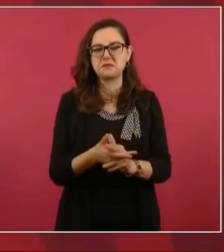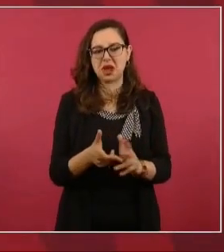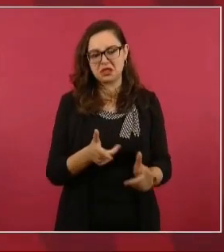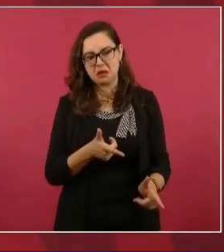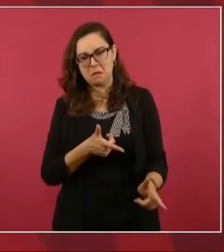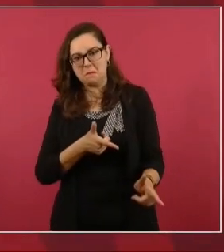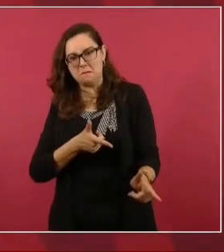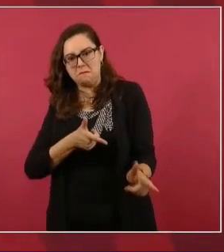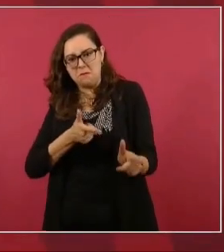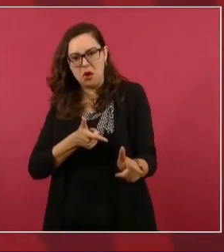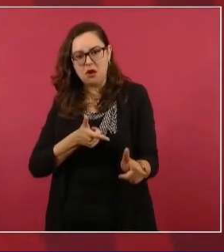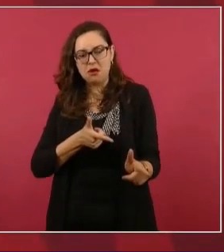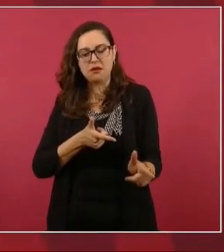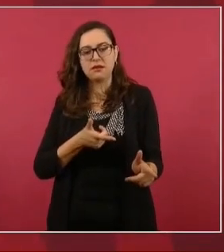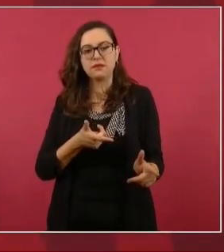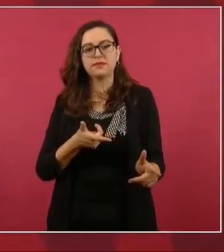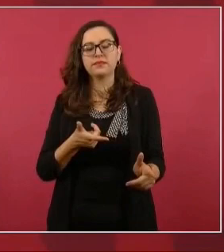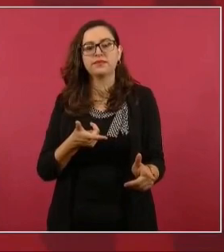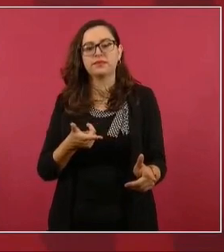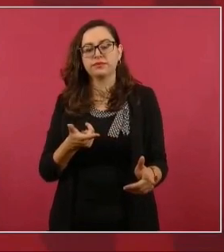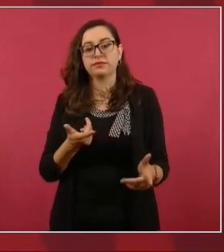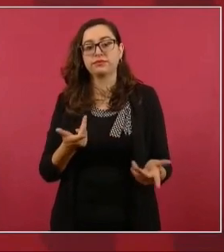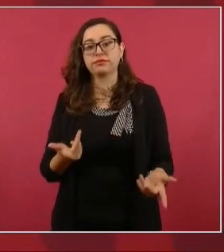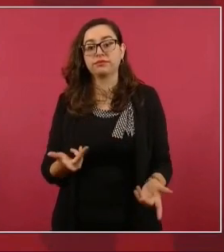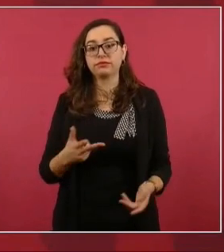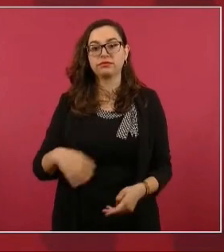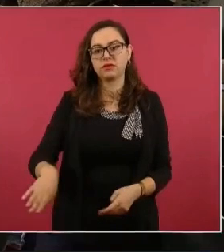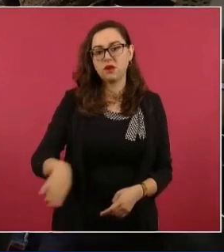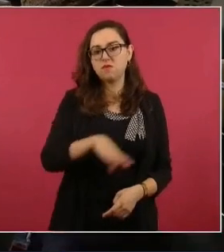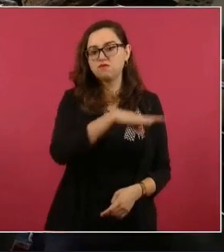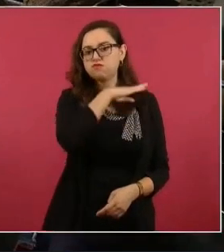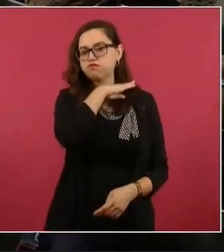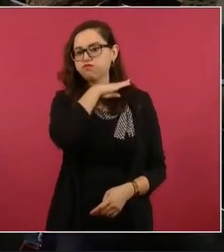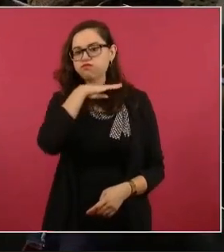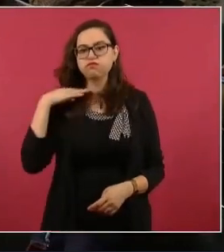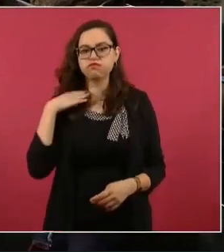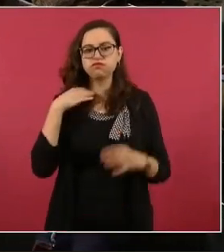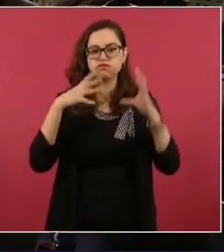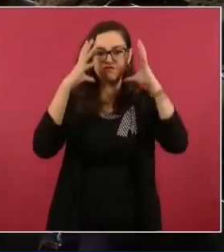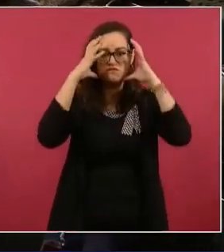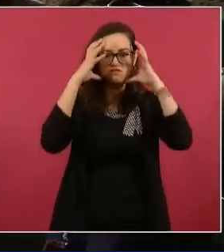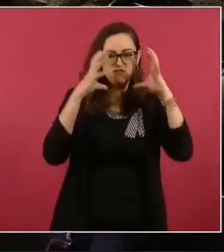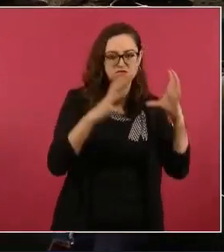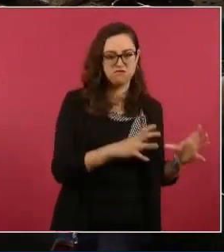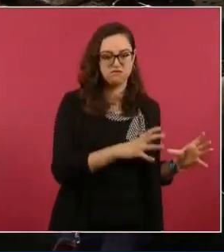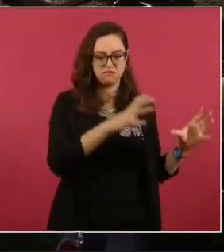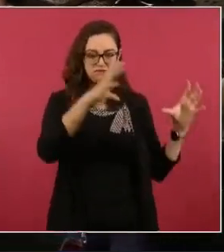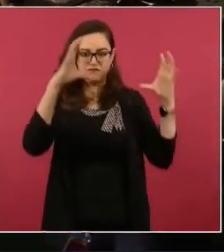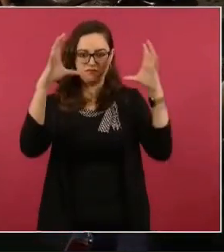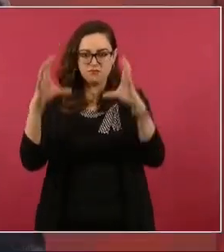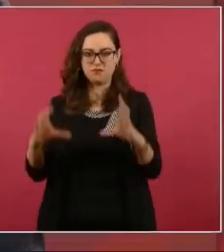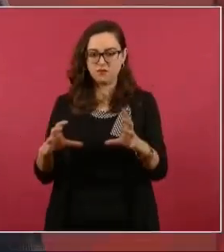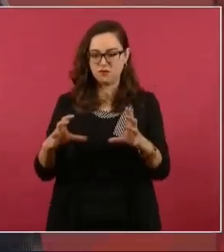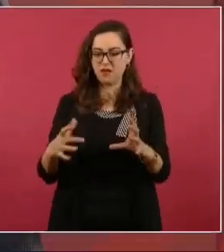fusilarlo en Chihuahua, se le cortaron la cabeza y le exhibieron 10